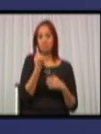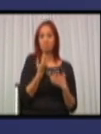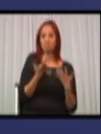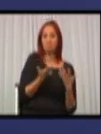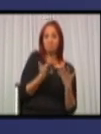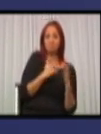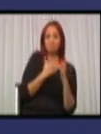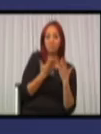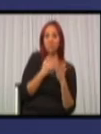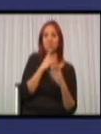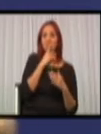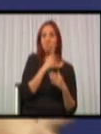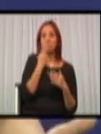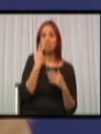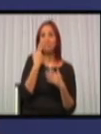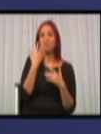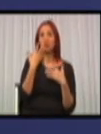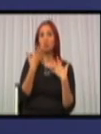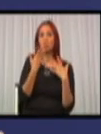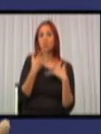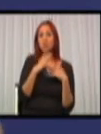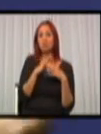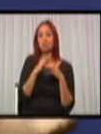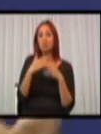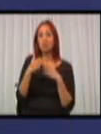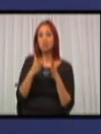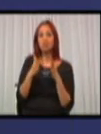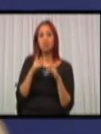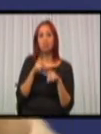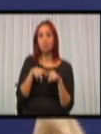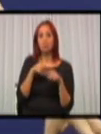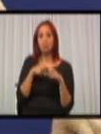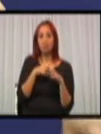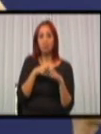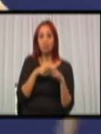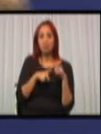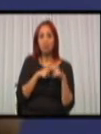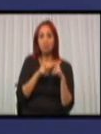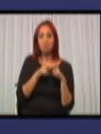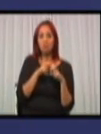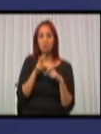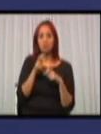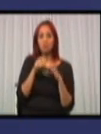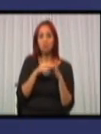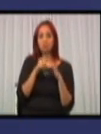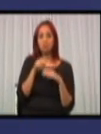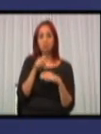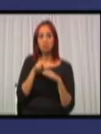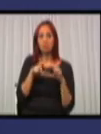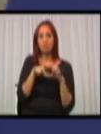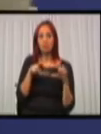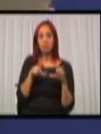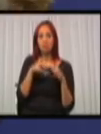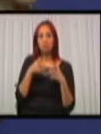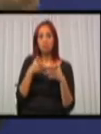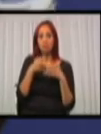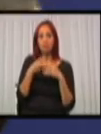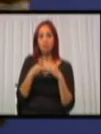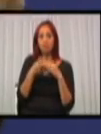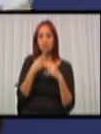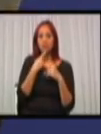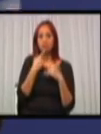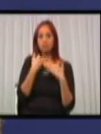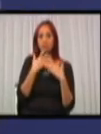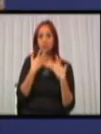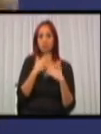sino que si alguien pregunta, ¿qué es esto de caja chica? No hay problema. Ahí anda un problema de 200 mil colones y una factura. Aquí una vez le digo, ya